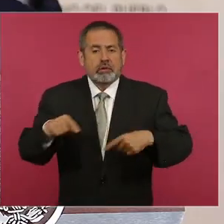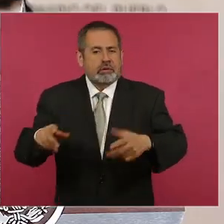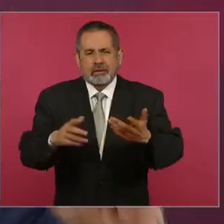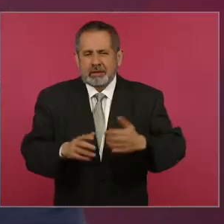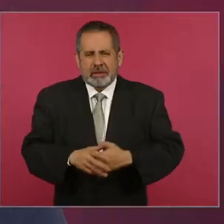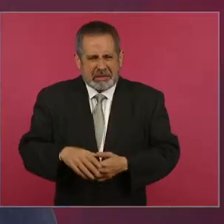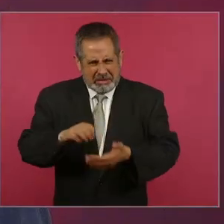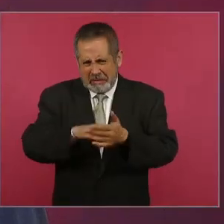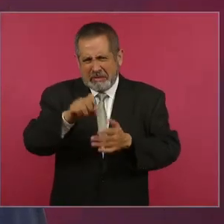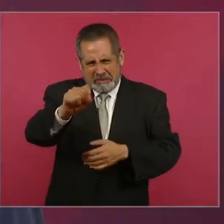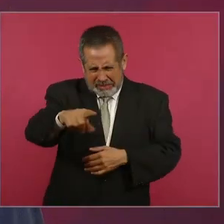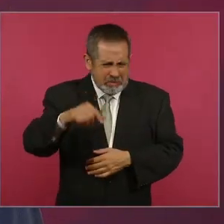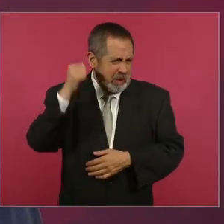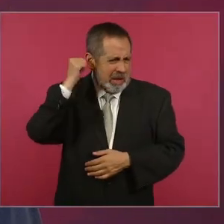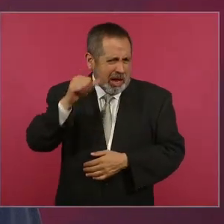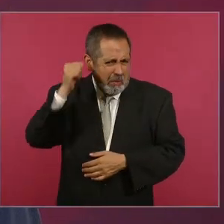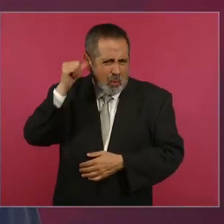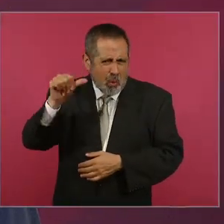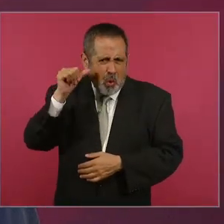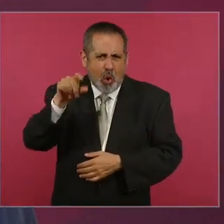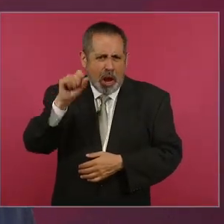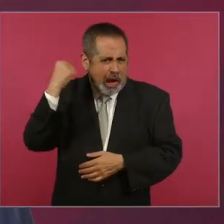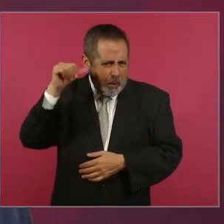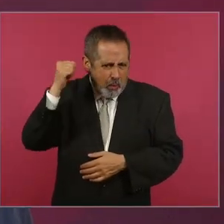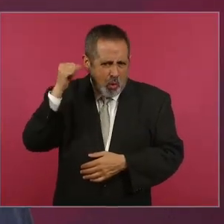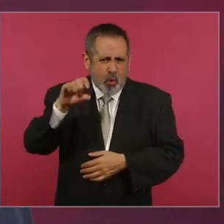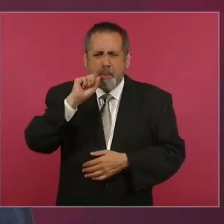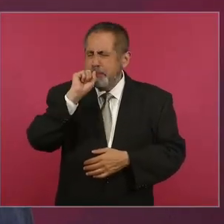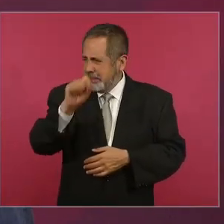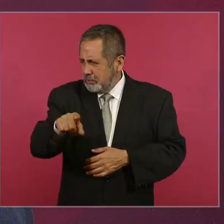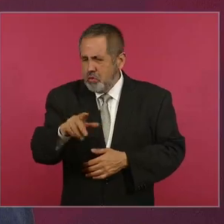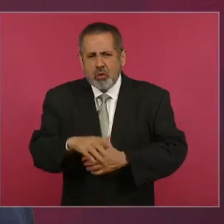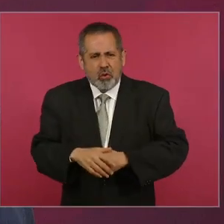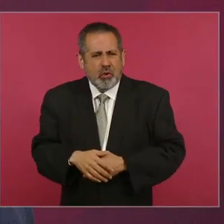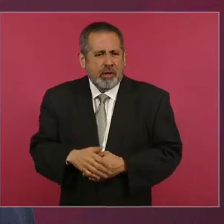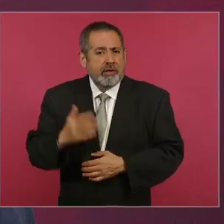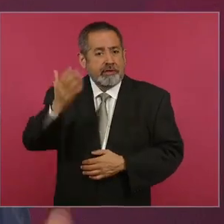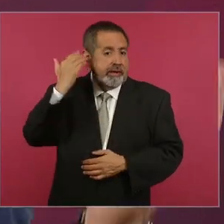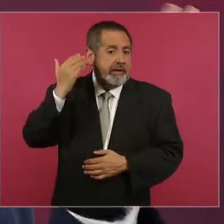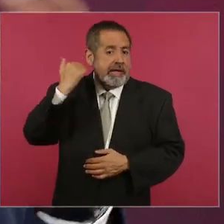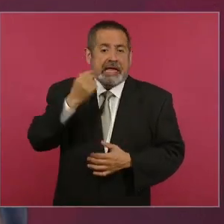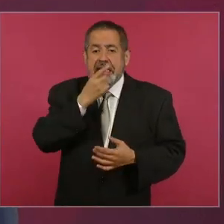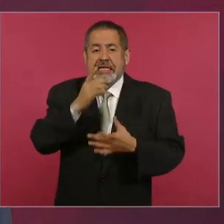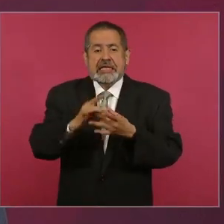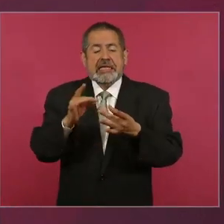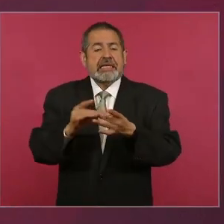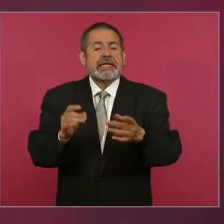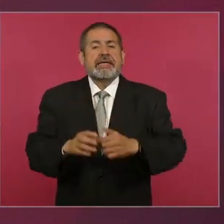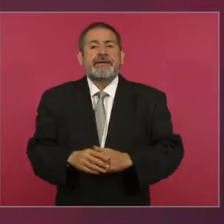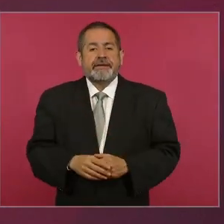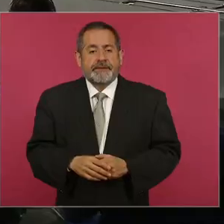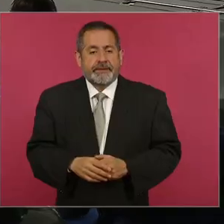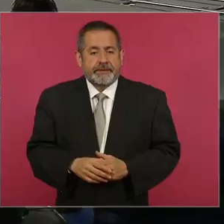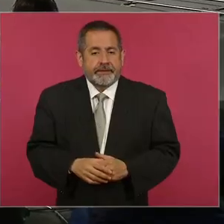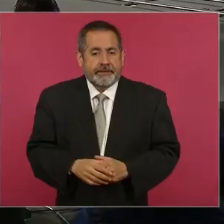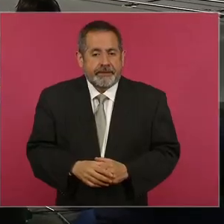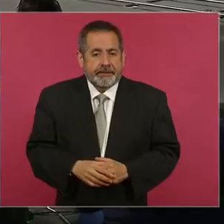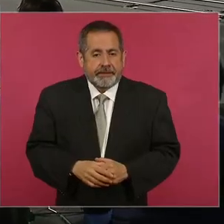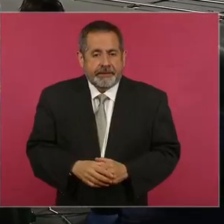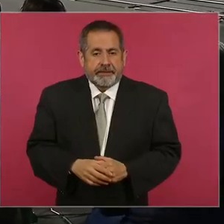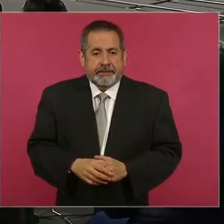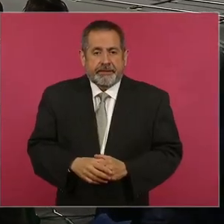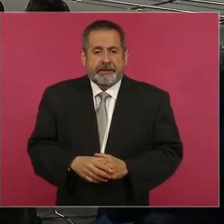caso de Acapulco, les comentaba yo, de que se inscribían